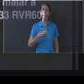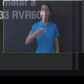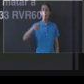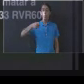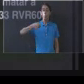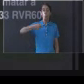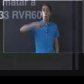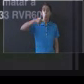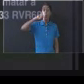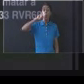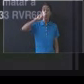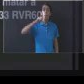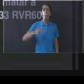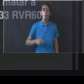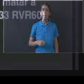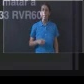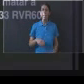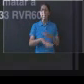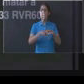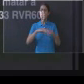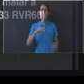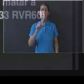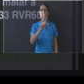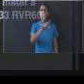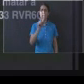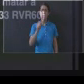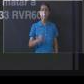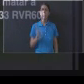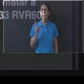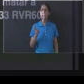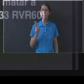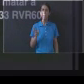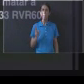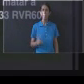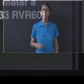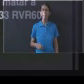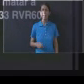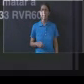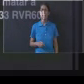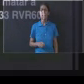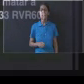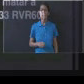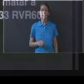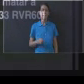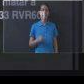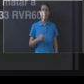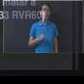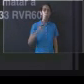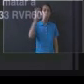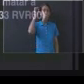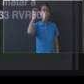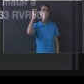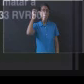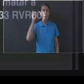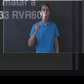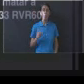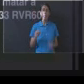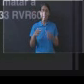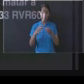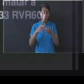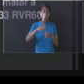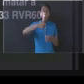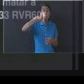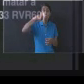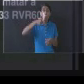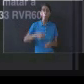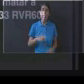le salía algo. Ese sí, siempre había un pelo en la sopa. O le salían piedras, o le salían pelos. Siempre